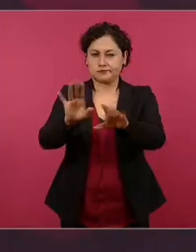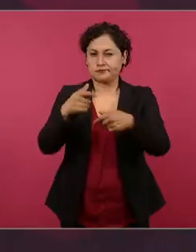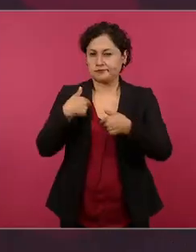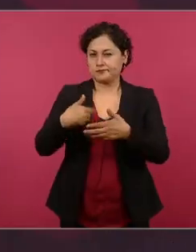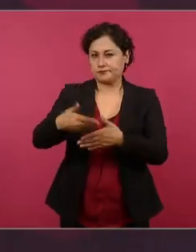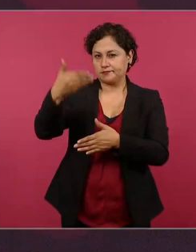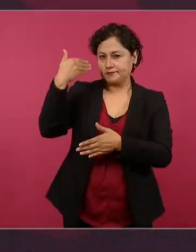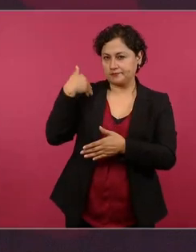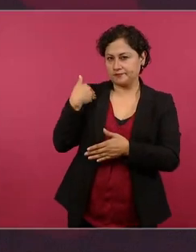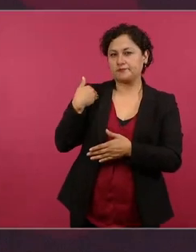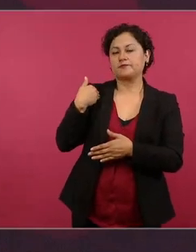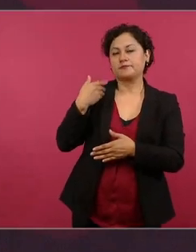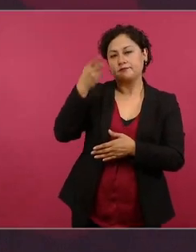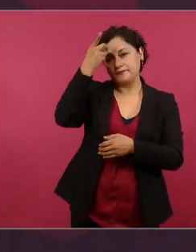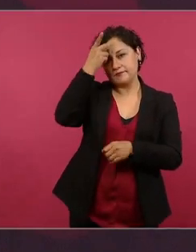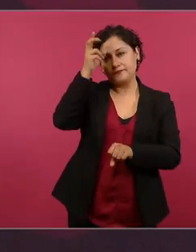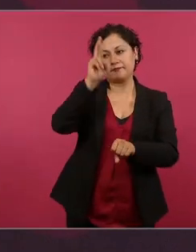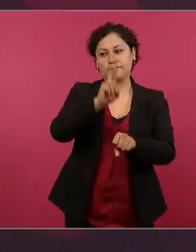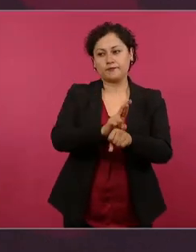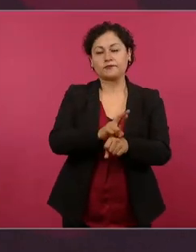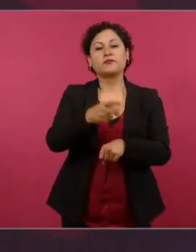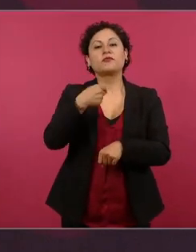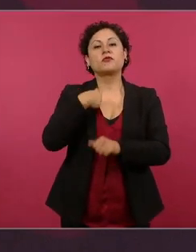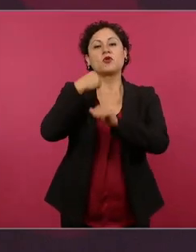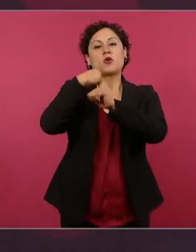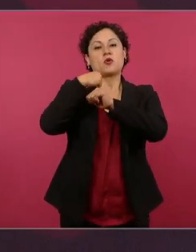pues, difundir